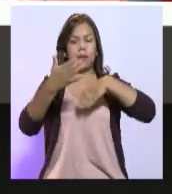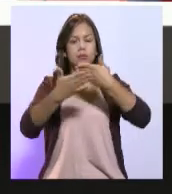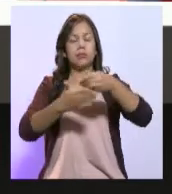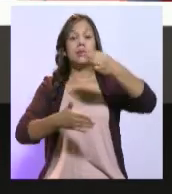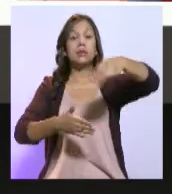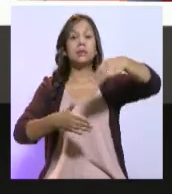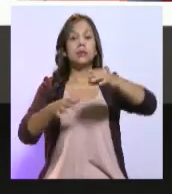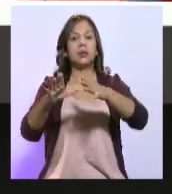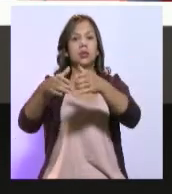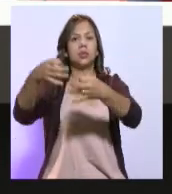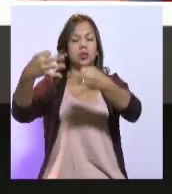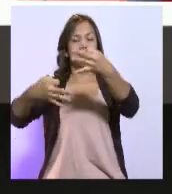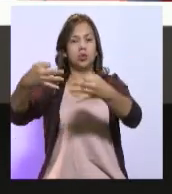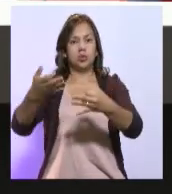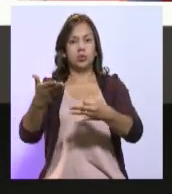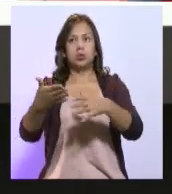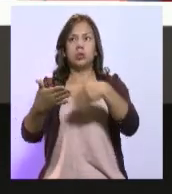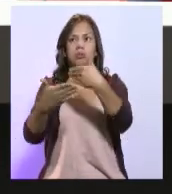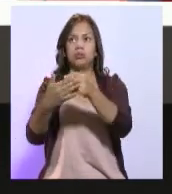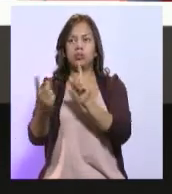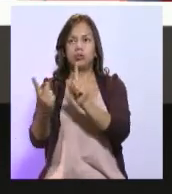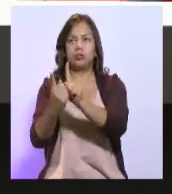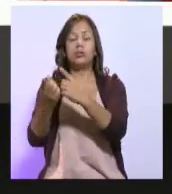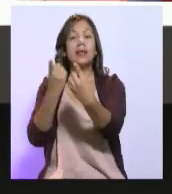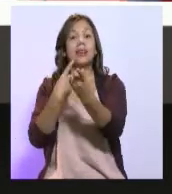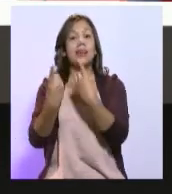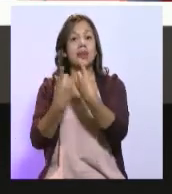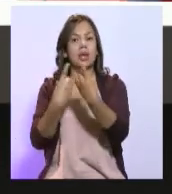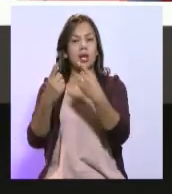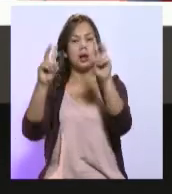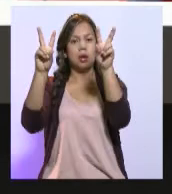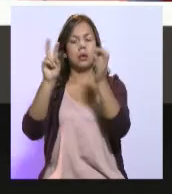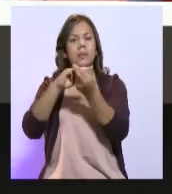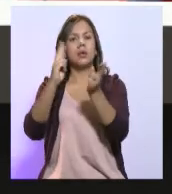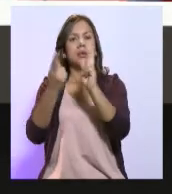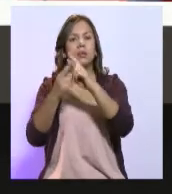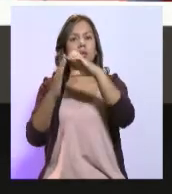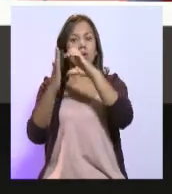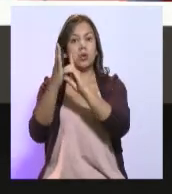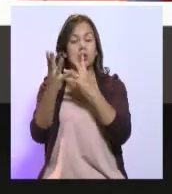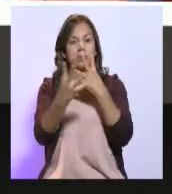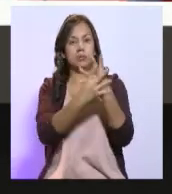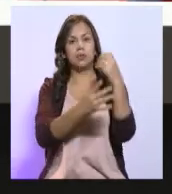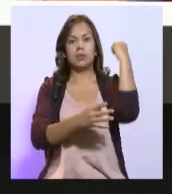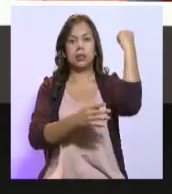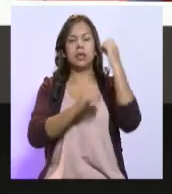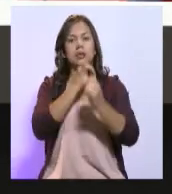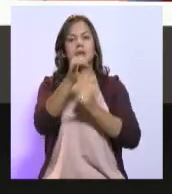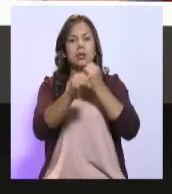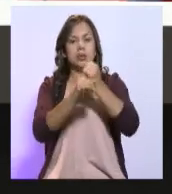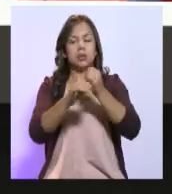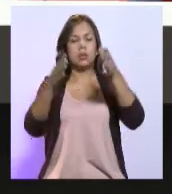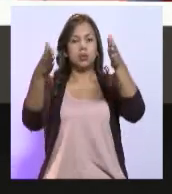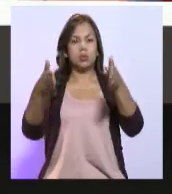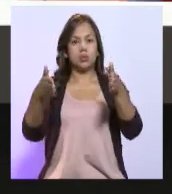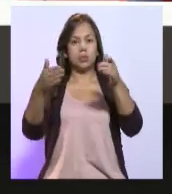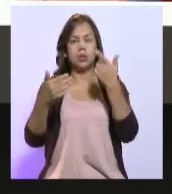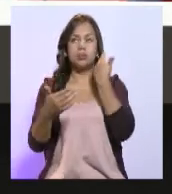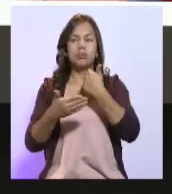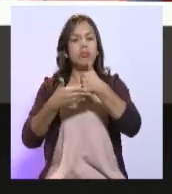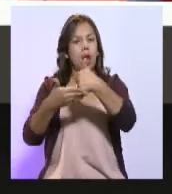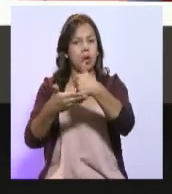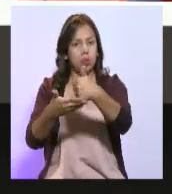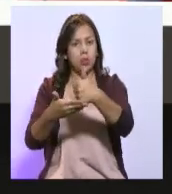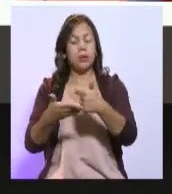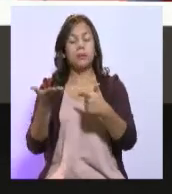Comisión de Justicia de la Asamblea Nacional para dialogar sobre las reformas al Código Penal sobre Derecho Internacional Humanitario. Nuestro compañero